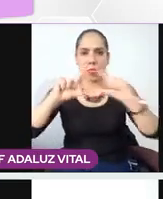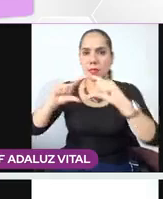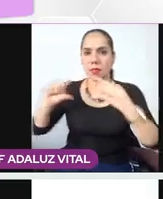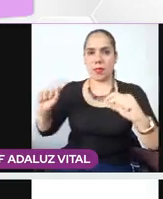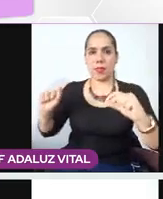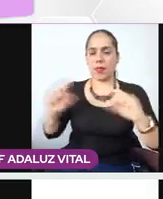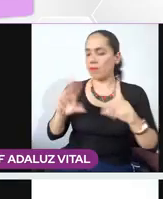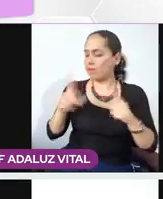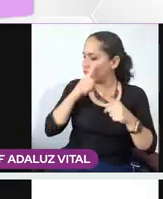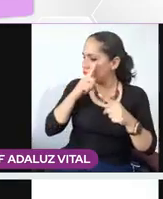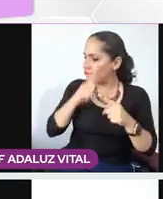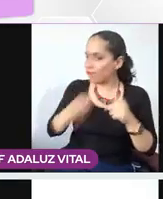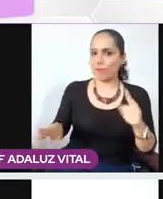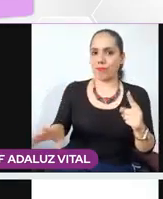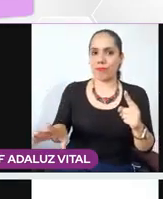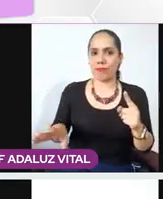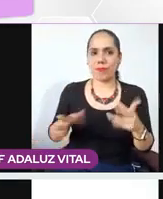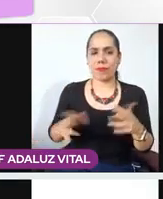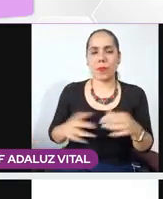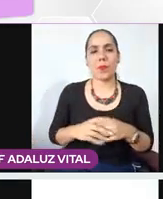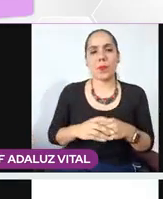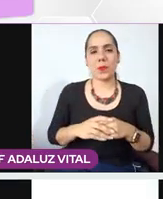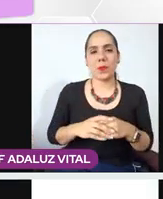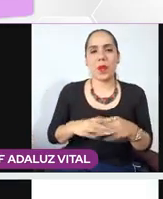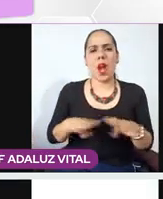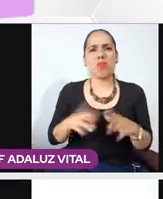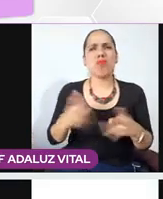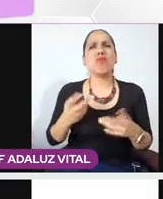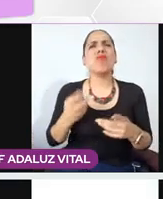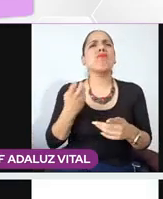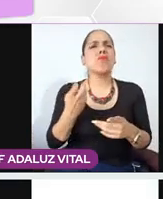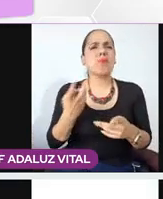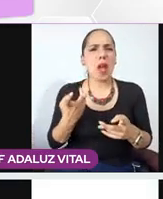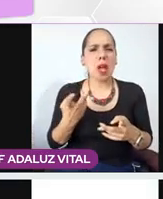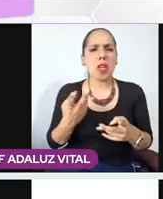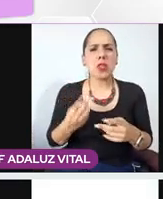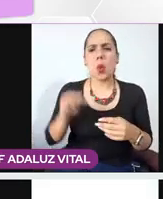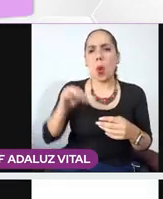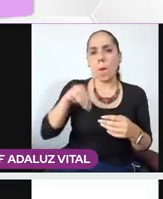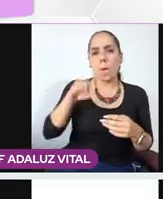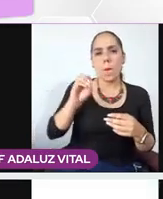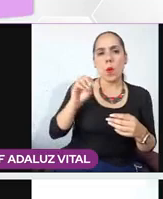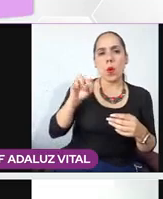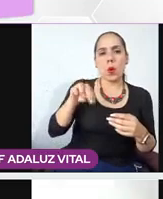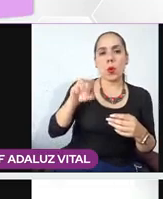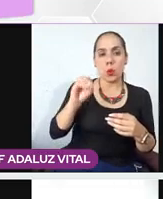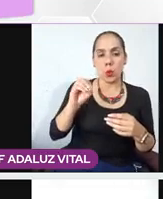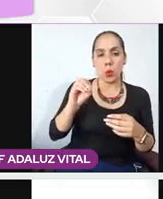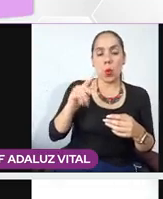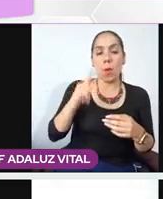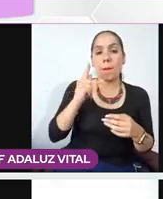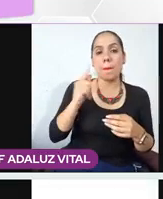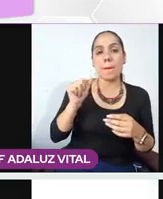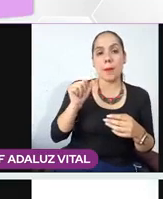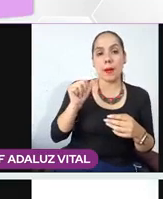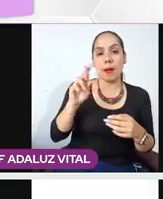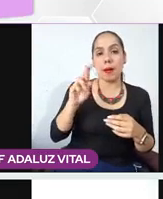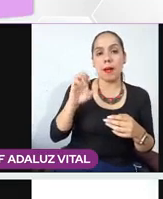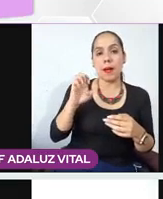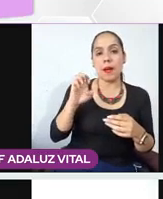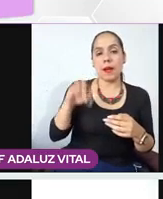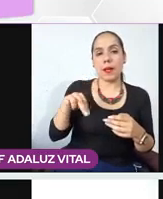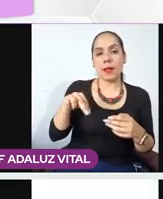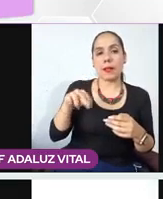¿Qué entenderíamos por monoparentalidad para nuestras amigas y amigos de la audiencia